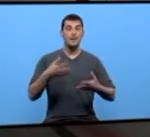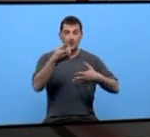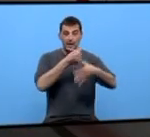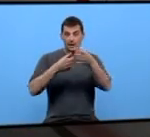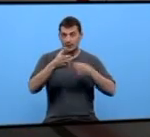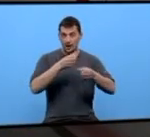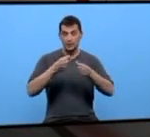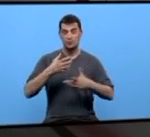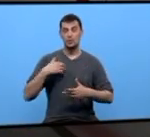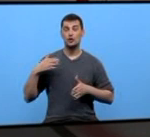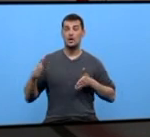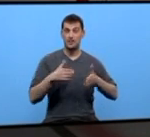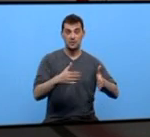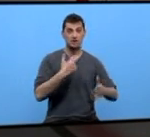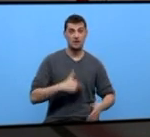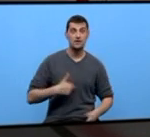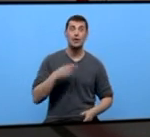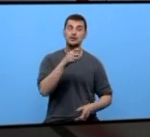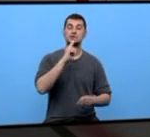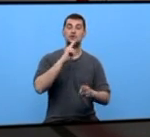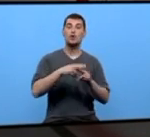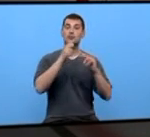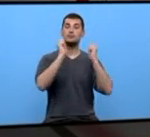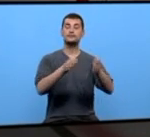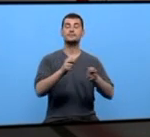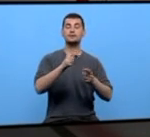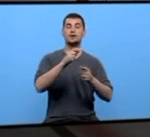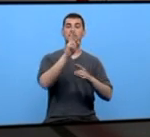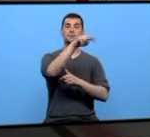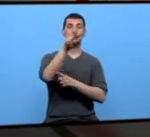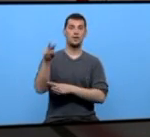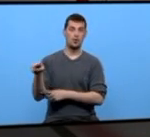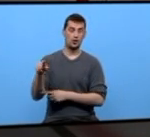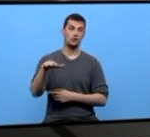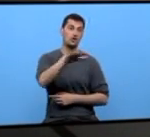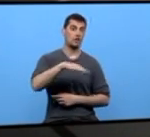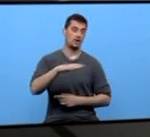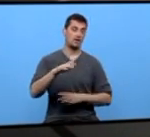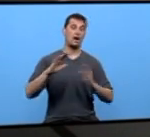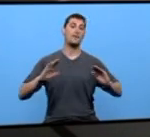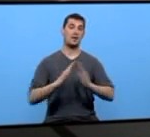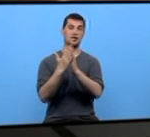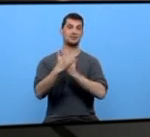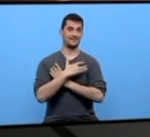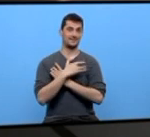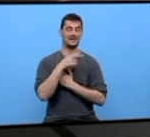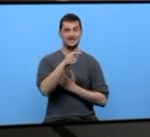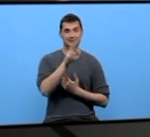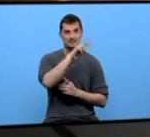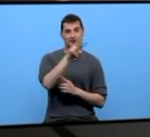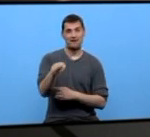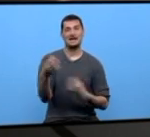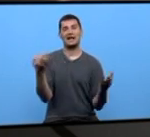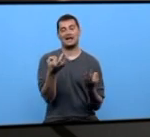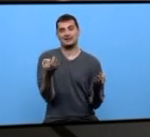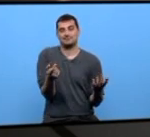Palillando no camiño é o nome da exposición que ata o vindeiro 29 de maio acollerá a Capela de Santa María. Como xa superán, a mostra xirá en